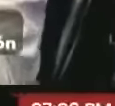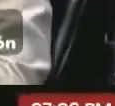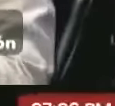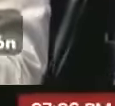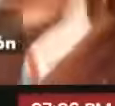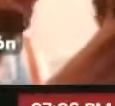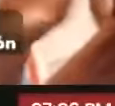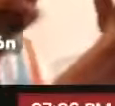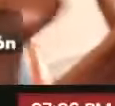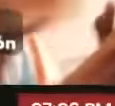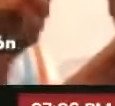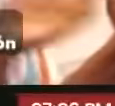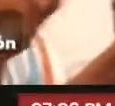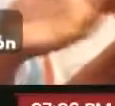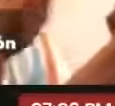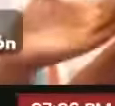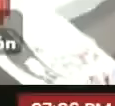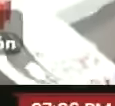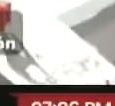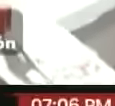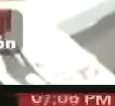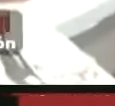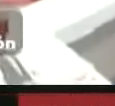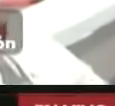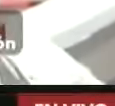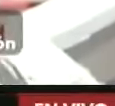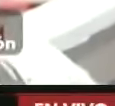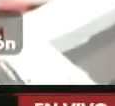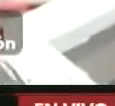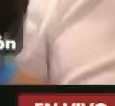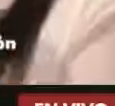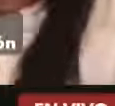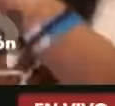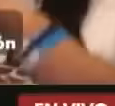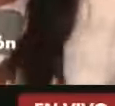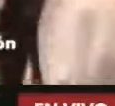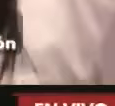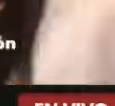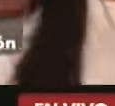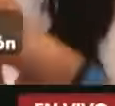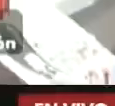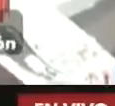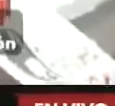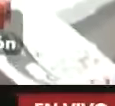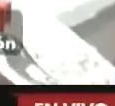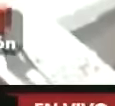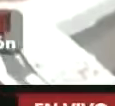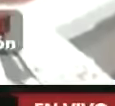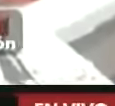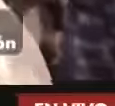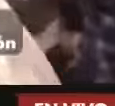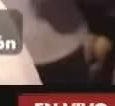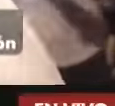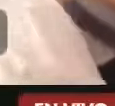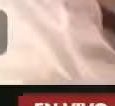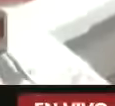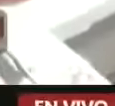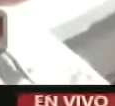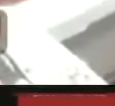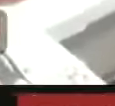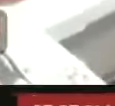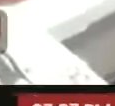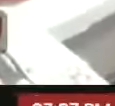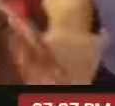Nace la gran misión de misiones, la gran misión igualdad y justicia social, la gran misión